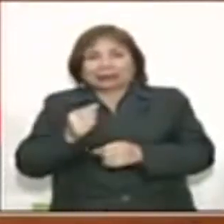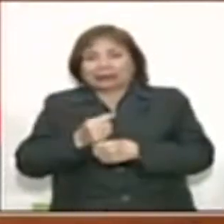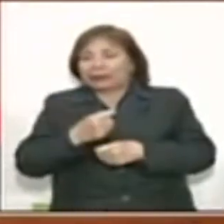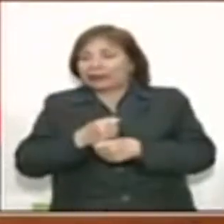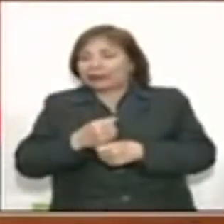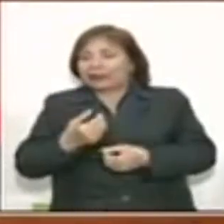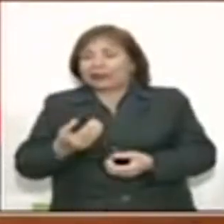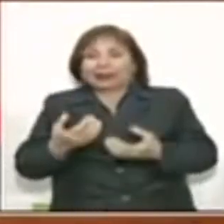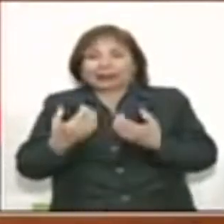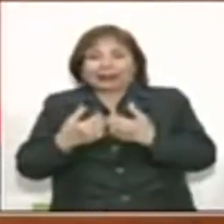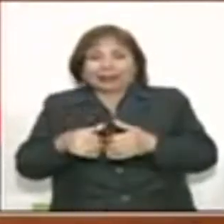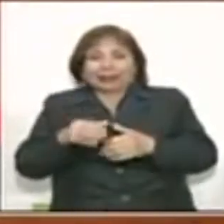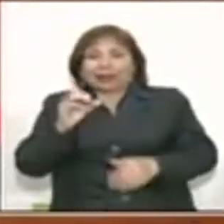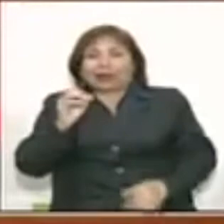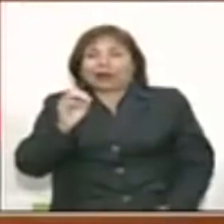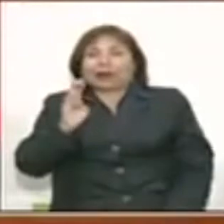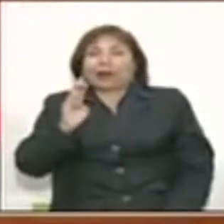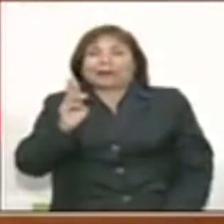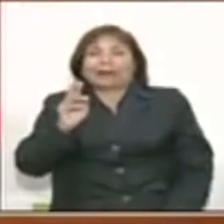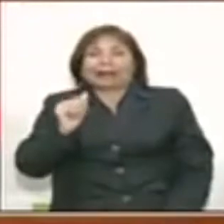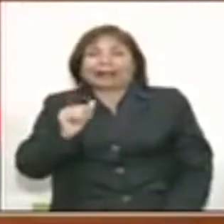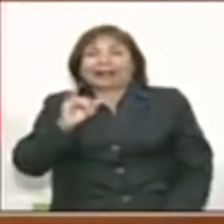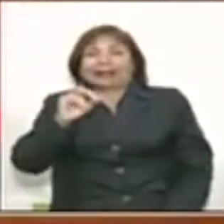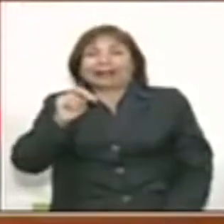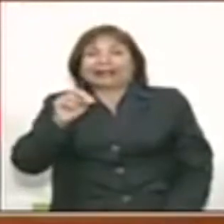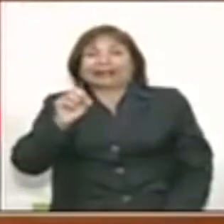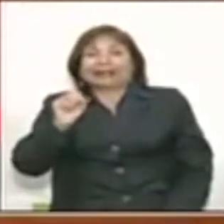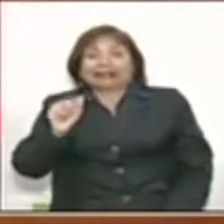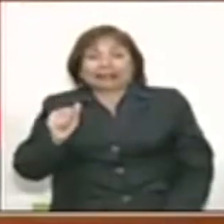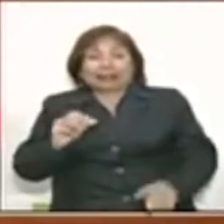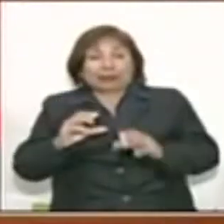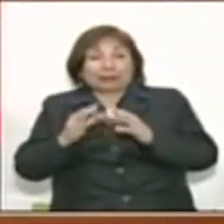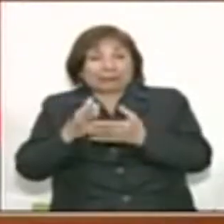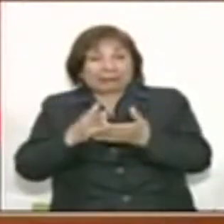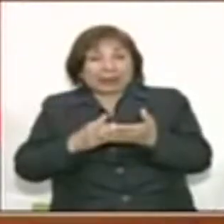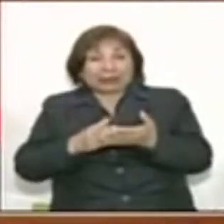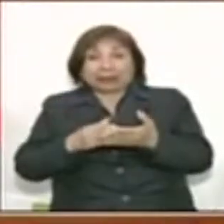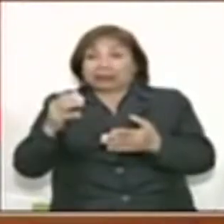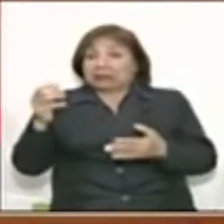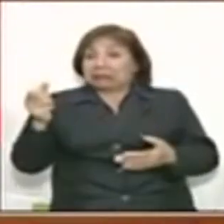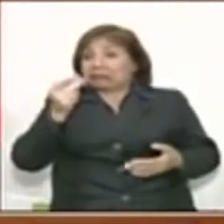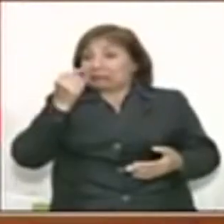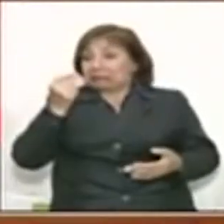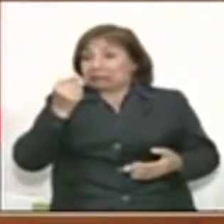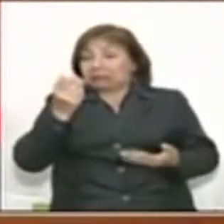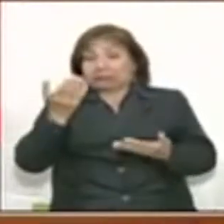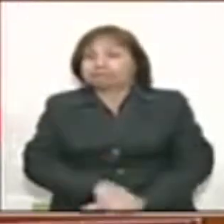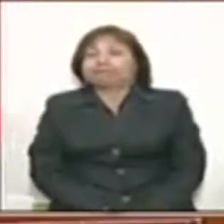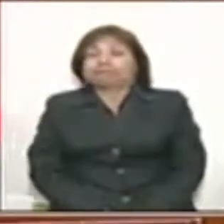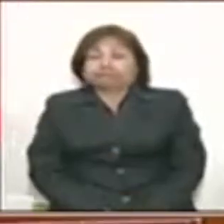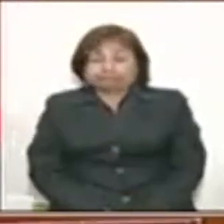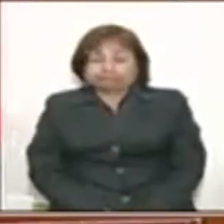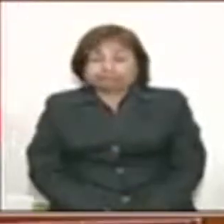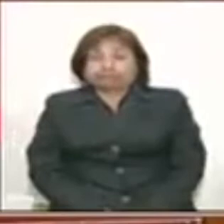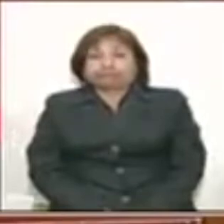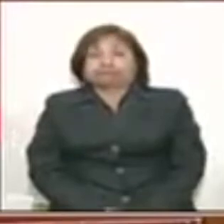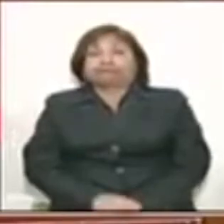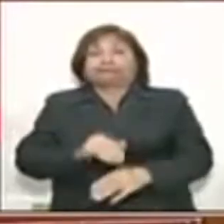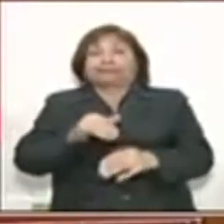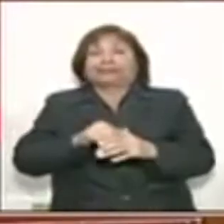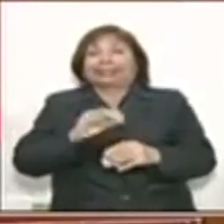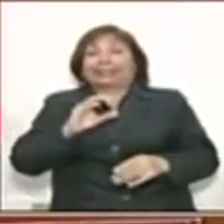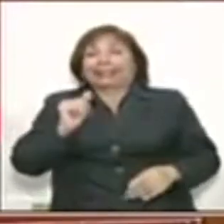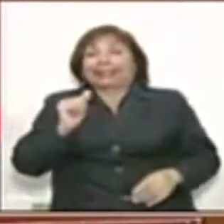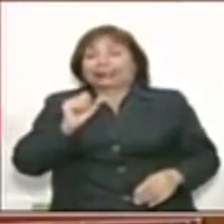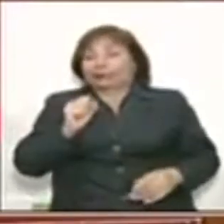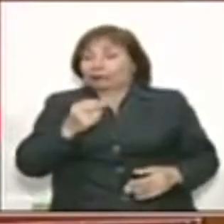La empresa Obrainsa, como parte de un consorcio, ganó la licitación del proyecto. En el caso